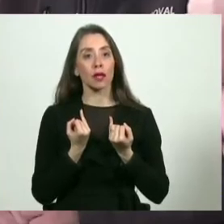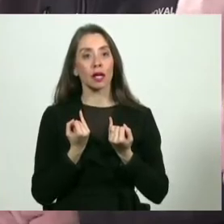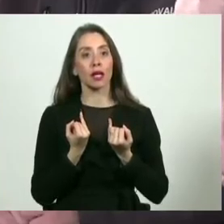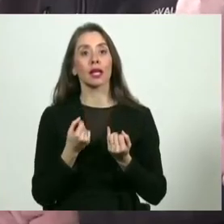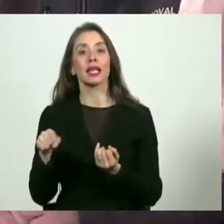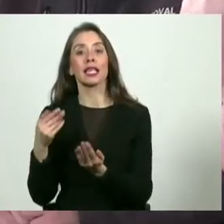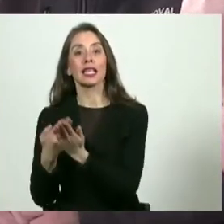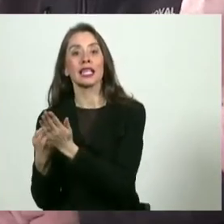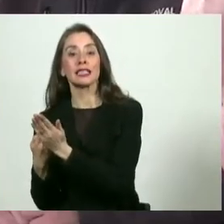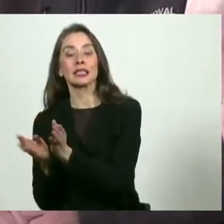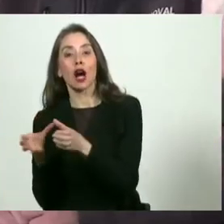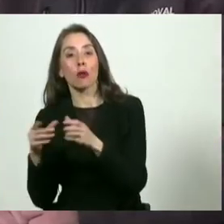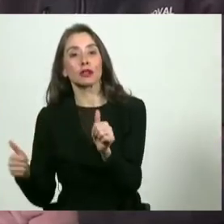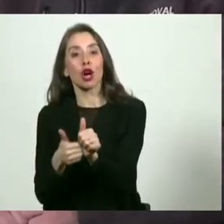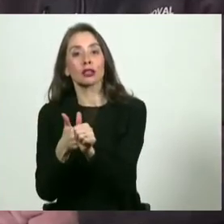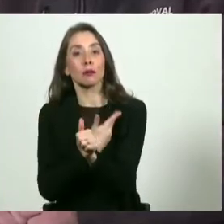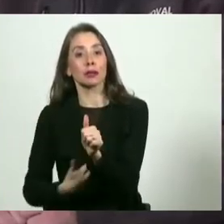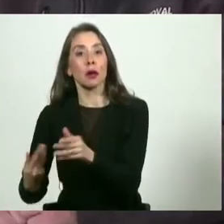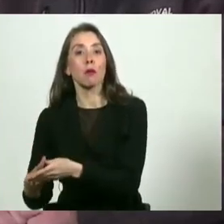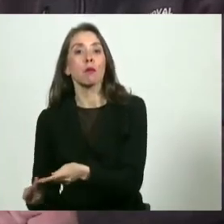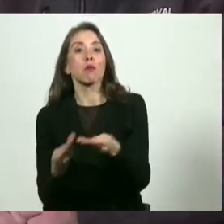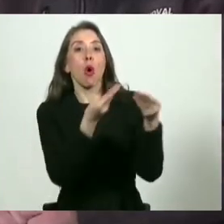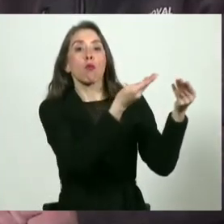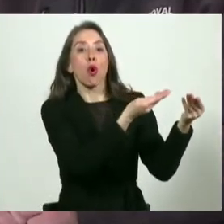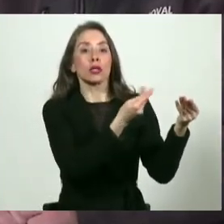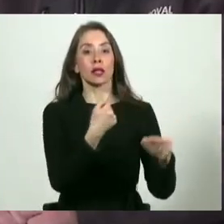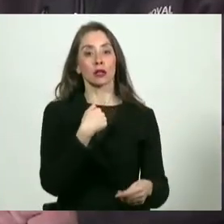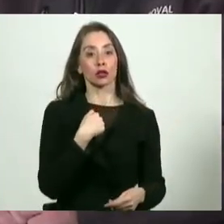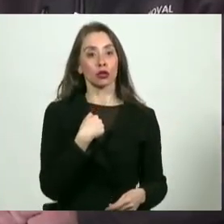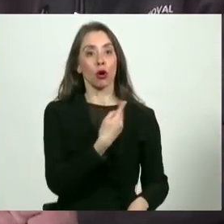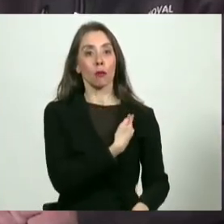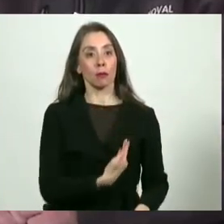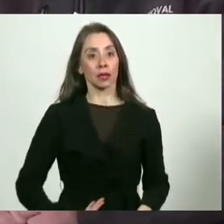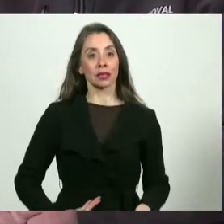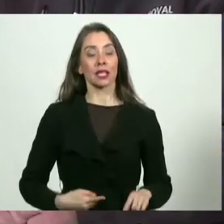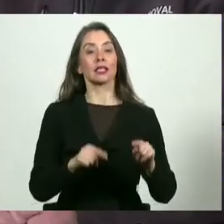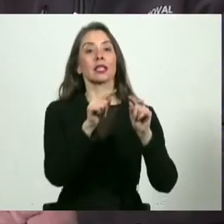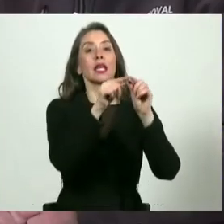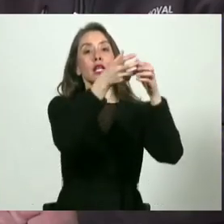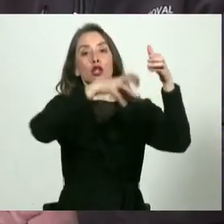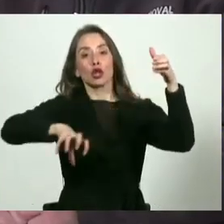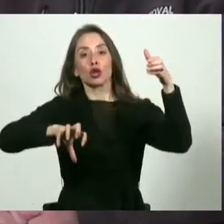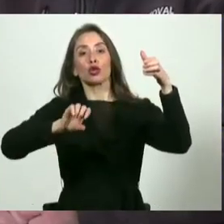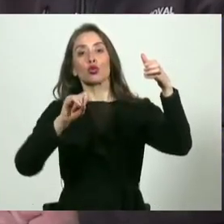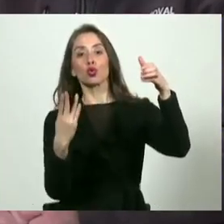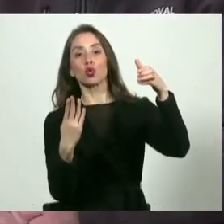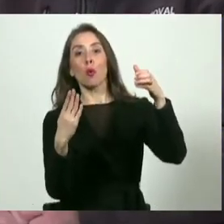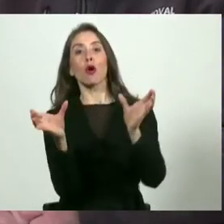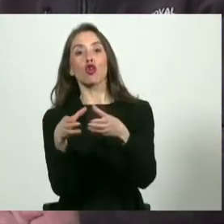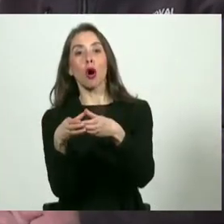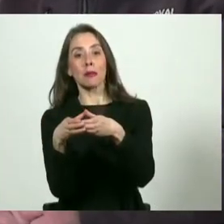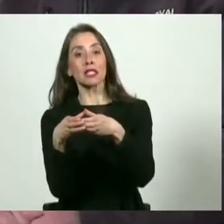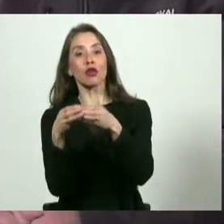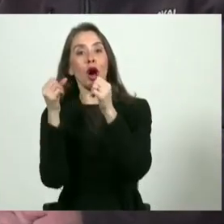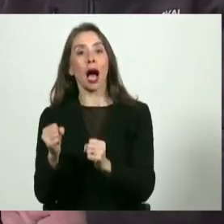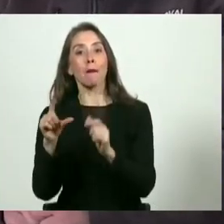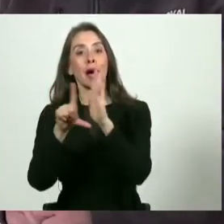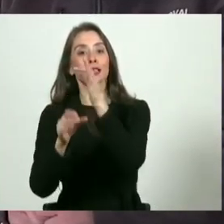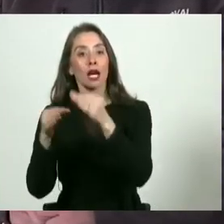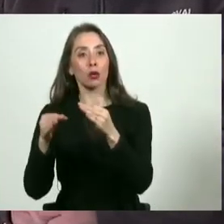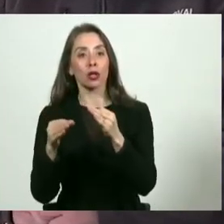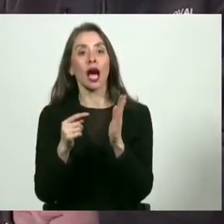estuvimos con el Ministro de Desarrollo Social y con el Director Nacional de SENADI, donde mostraba una de las propuestas de